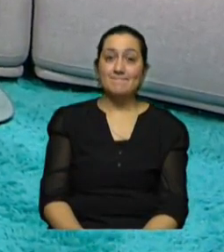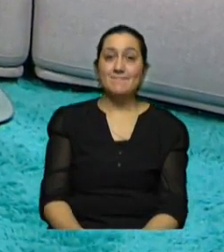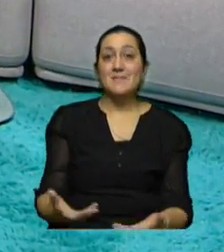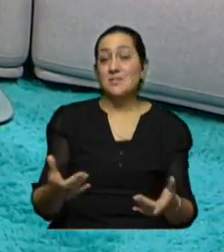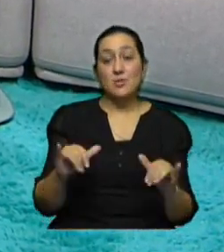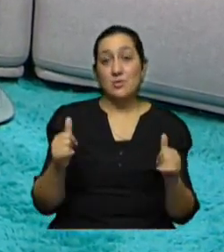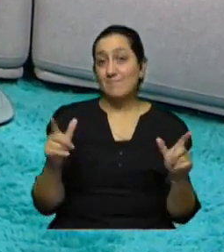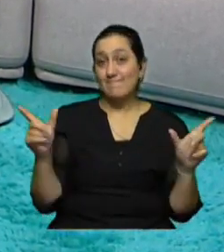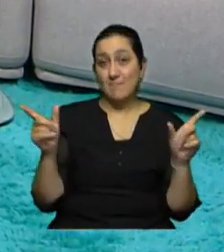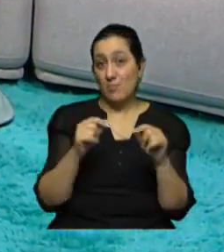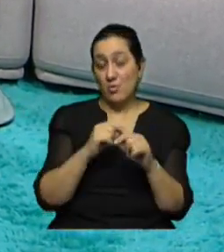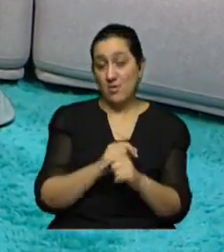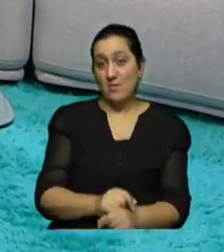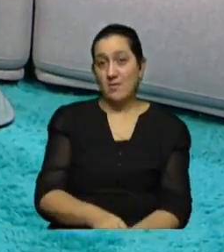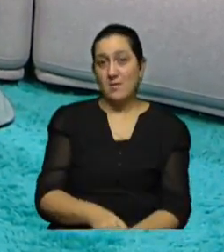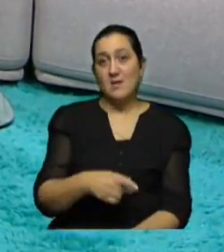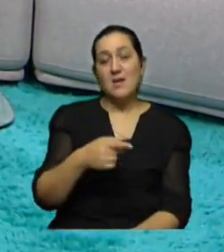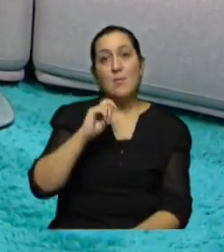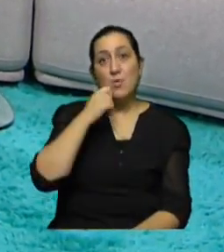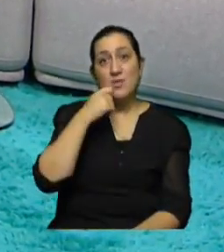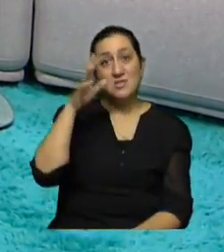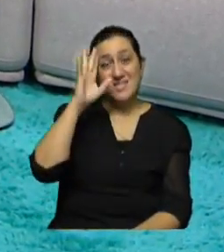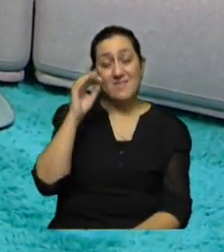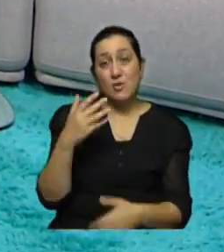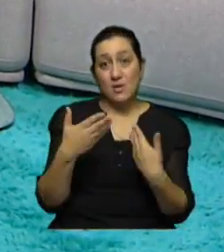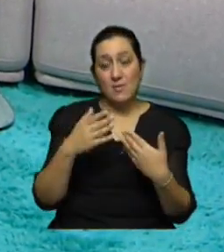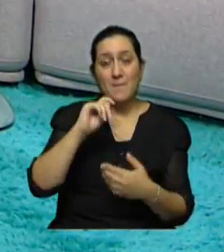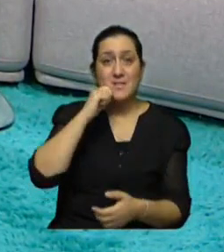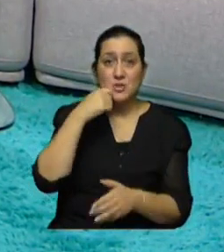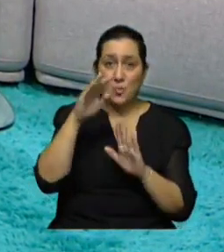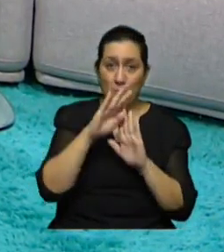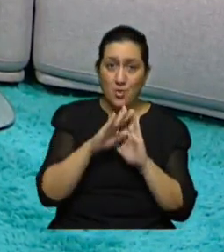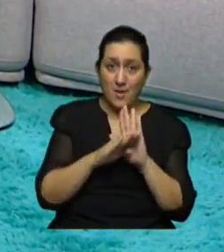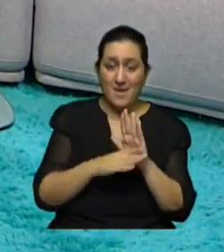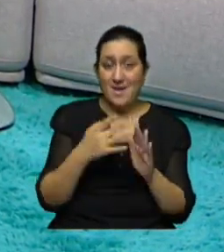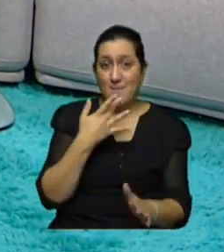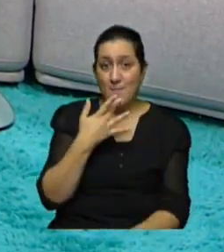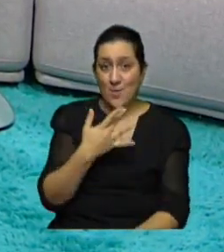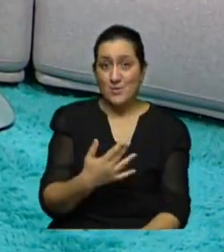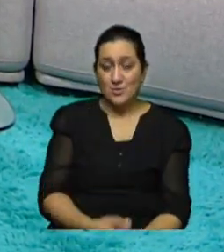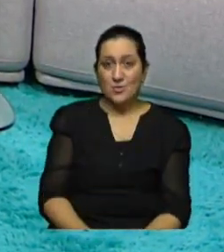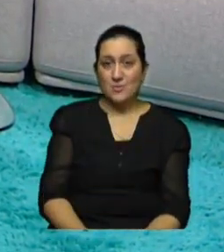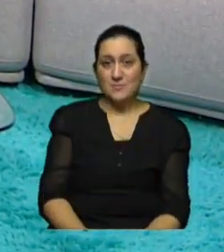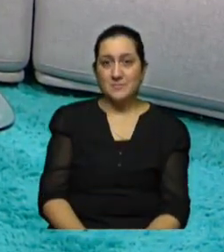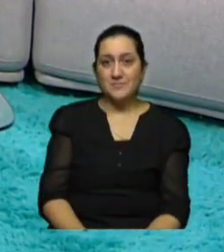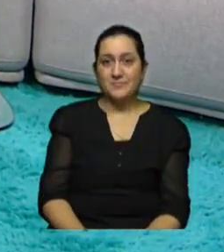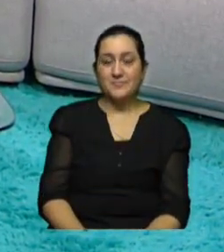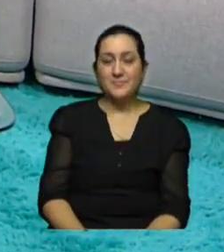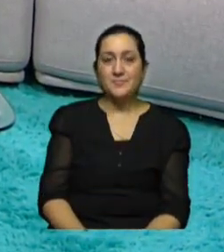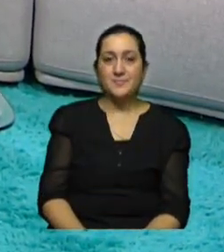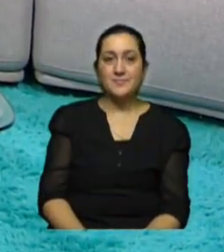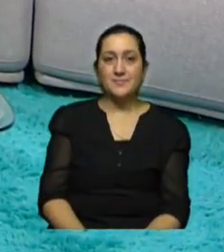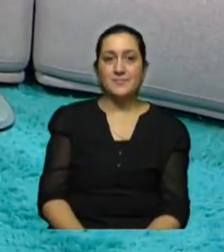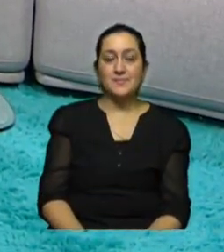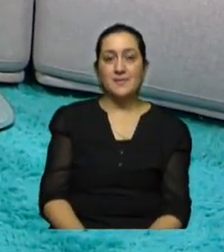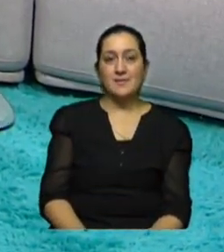tenemos que ir. Una maravilla, saber de lo que estamos hablando. Exactamente. Precioso programa, gente. Sí, pasamos mañana, por ¿no? todas las emociones, ¿no? Pasamos por todas las emociones. Esto